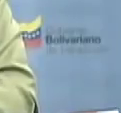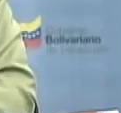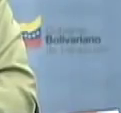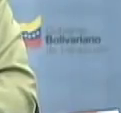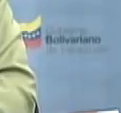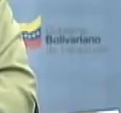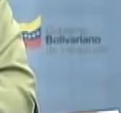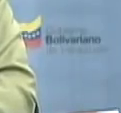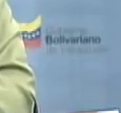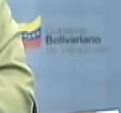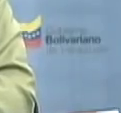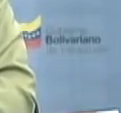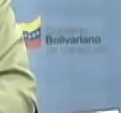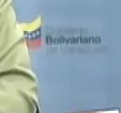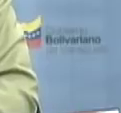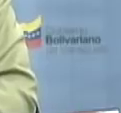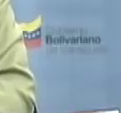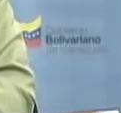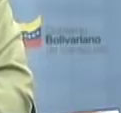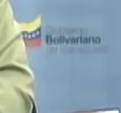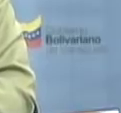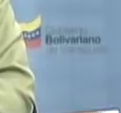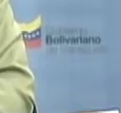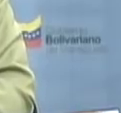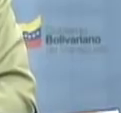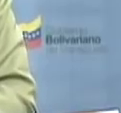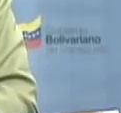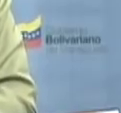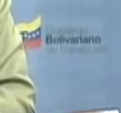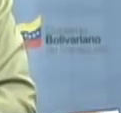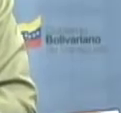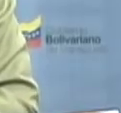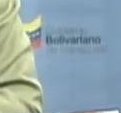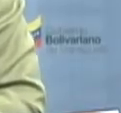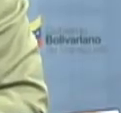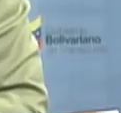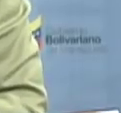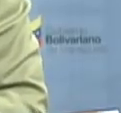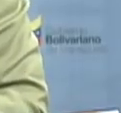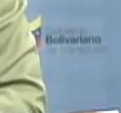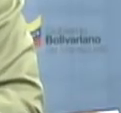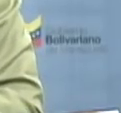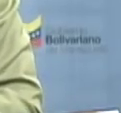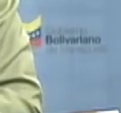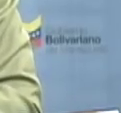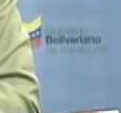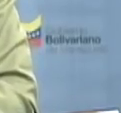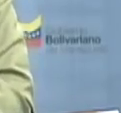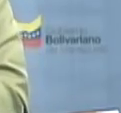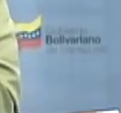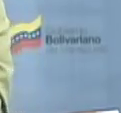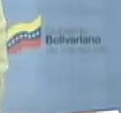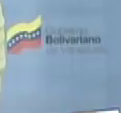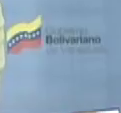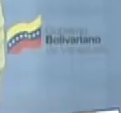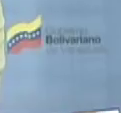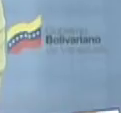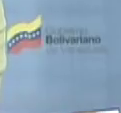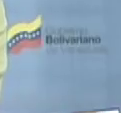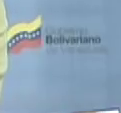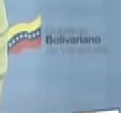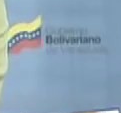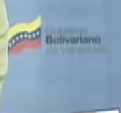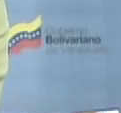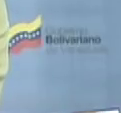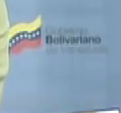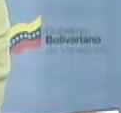Garantizar llegar a 5 millones de hogares con la proteína animal, el pescado, el plan carne. Tenemos que revisar el plan